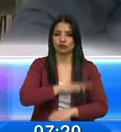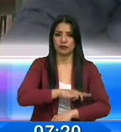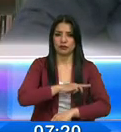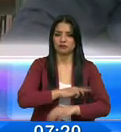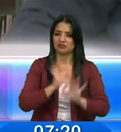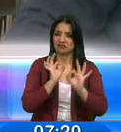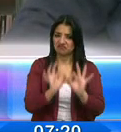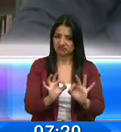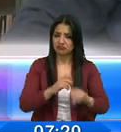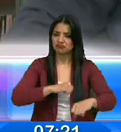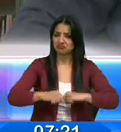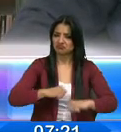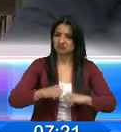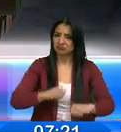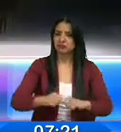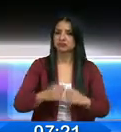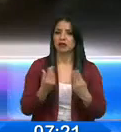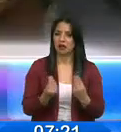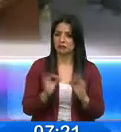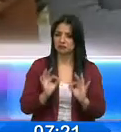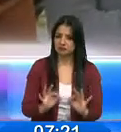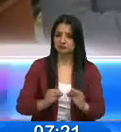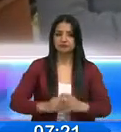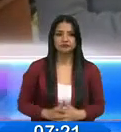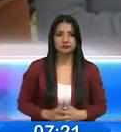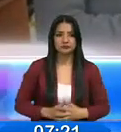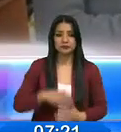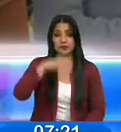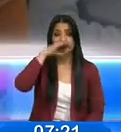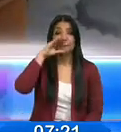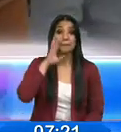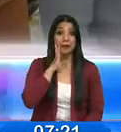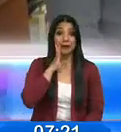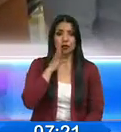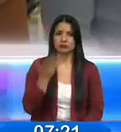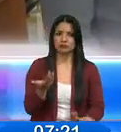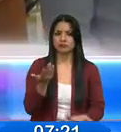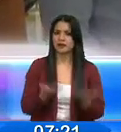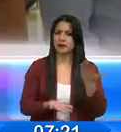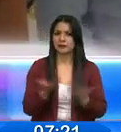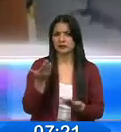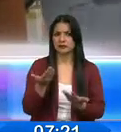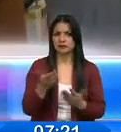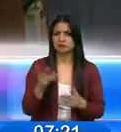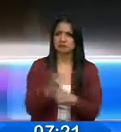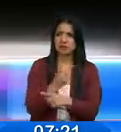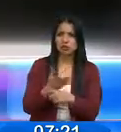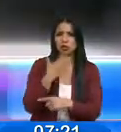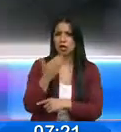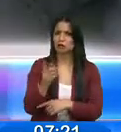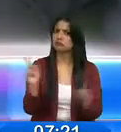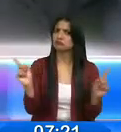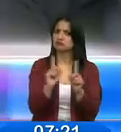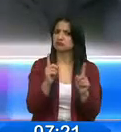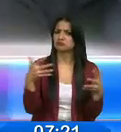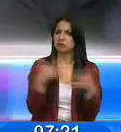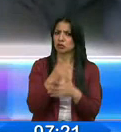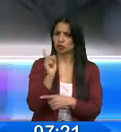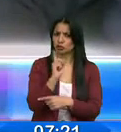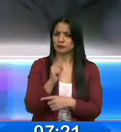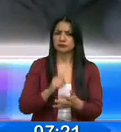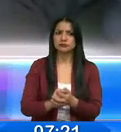municipio ágil, eficiente. A Moncayo, al parecer, no le temblará la mano para enfrentar la delincuencia. Nosotros